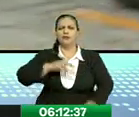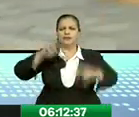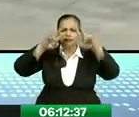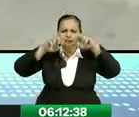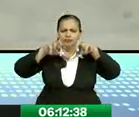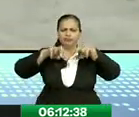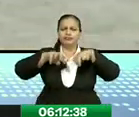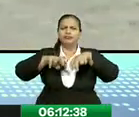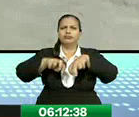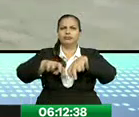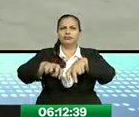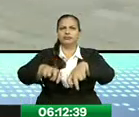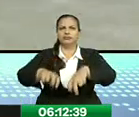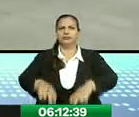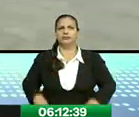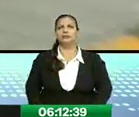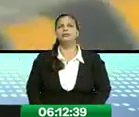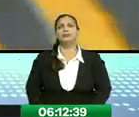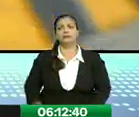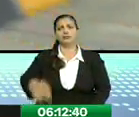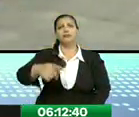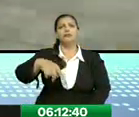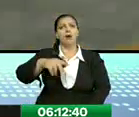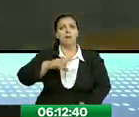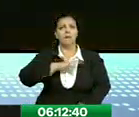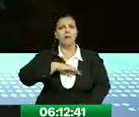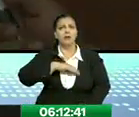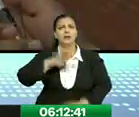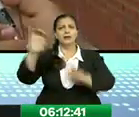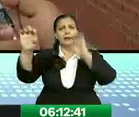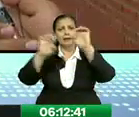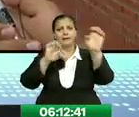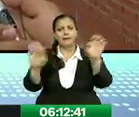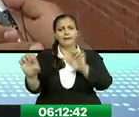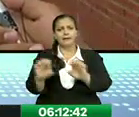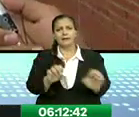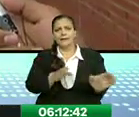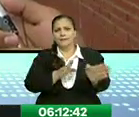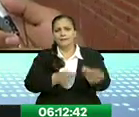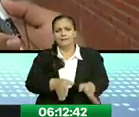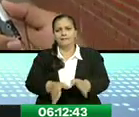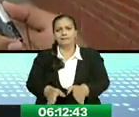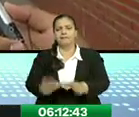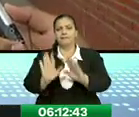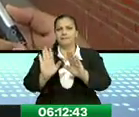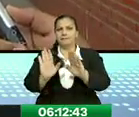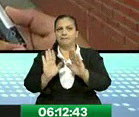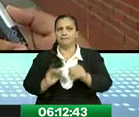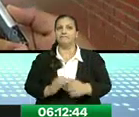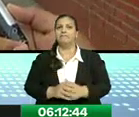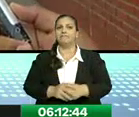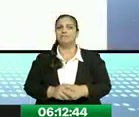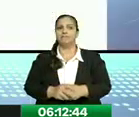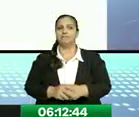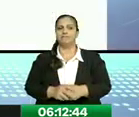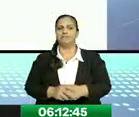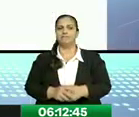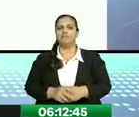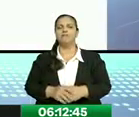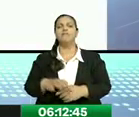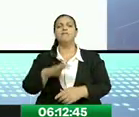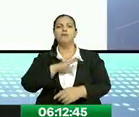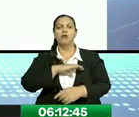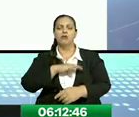Ellos también tienen su coartada, tienen su estrategia y vamos a ver qué resultado. Pero escuchen, señores de la